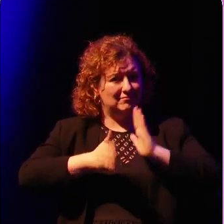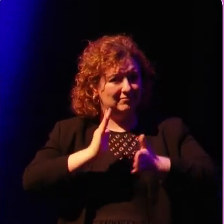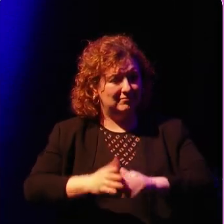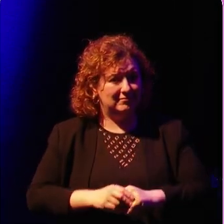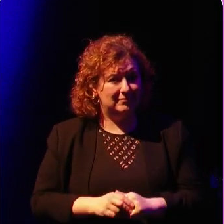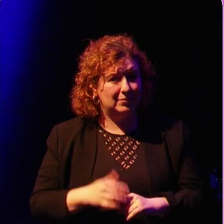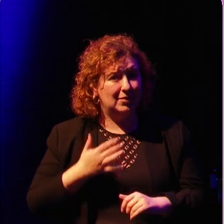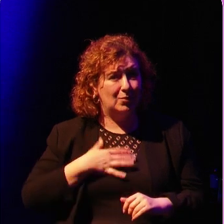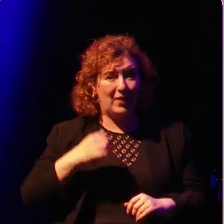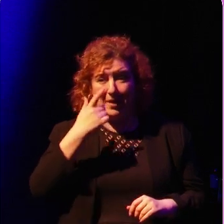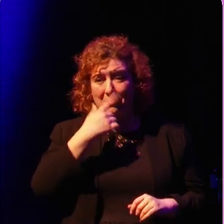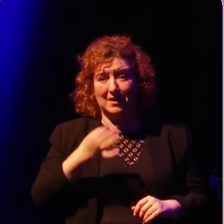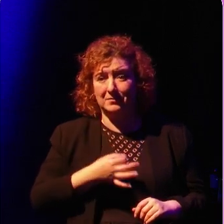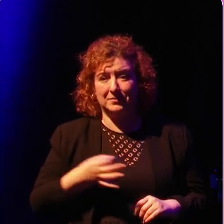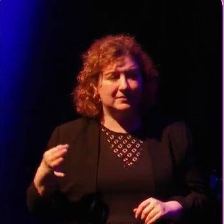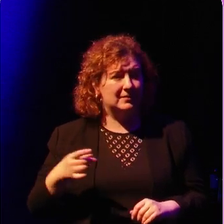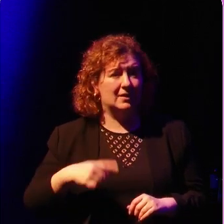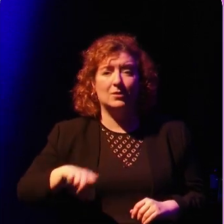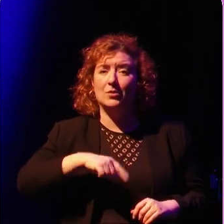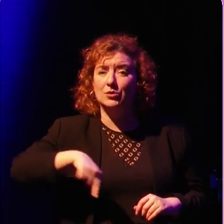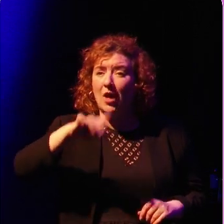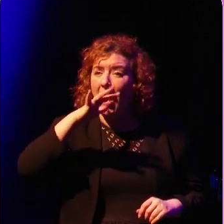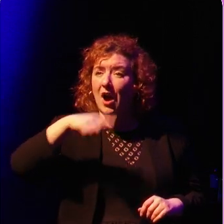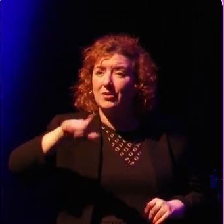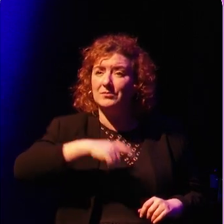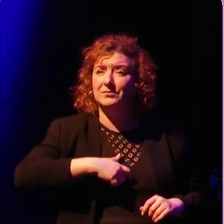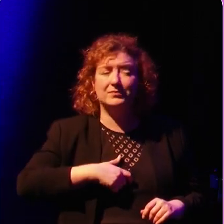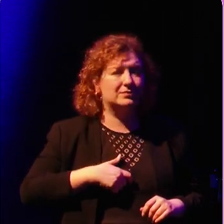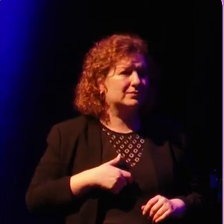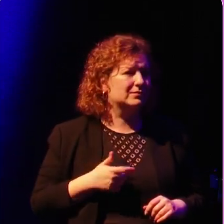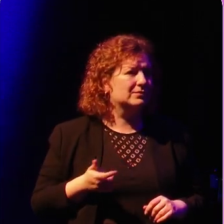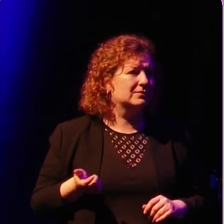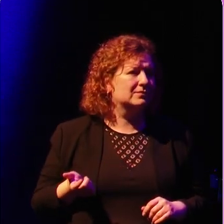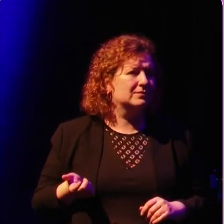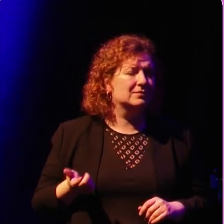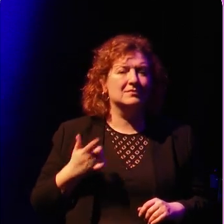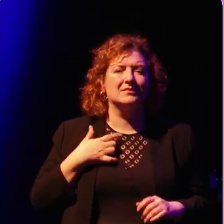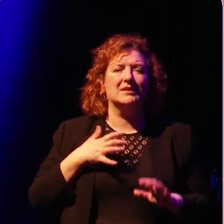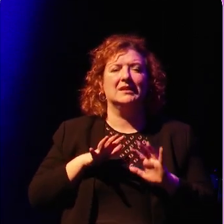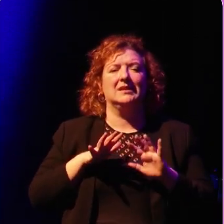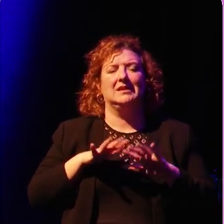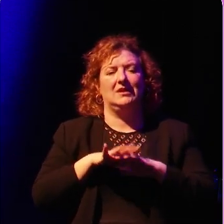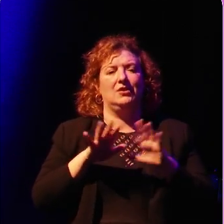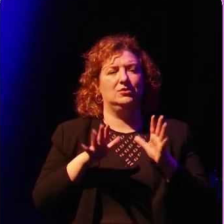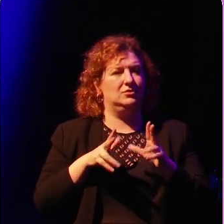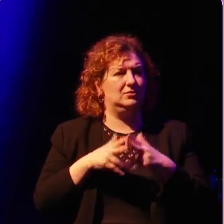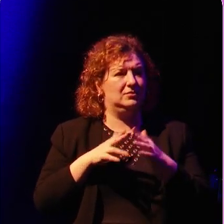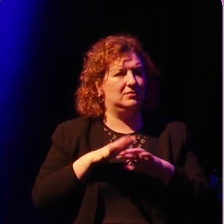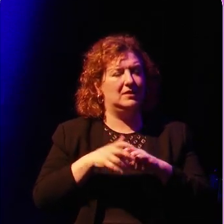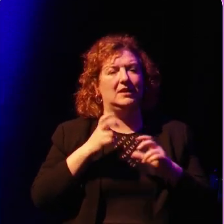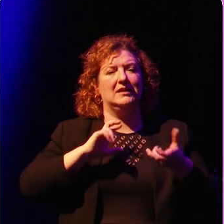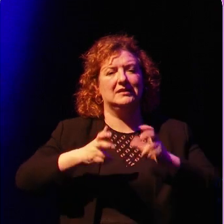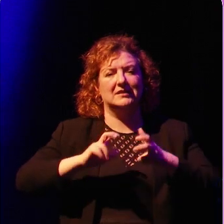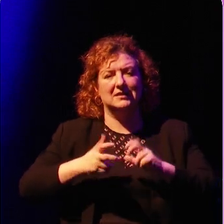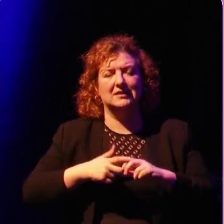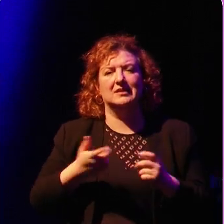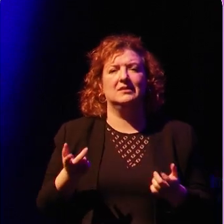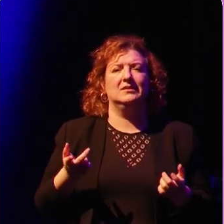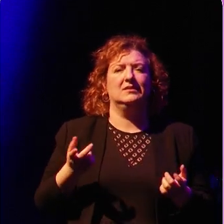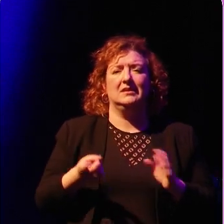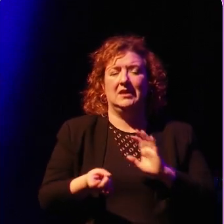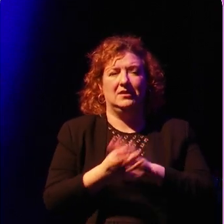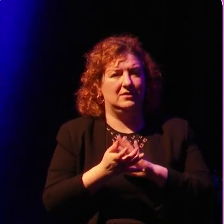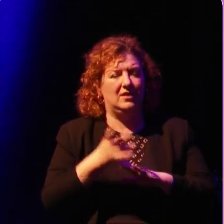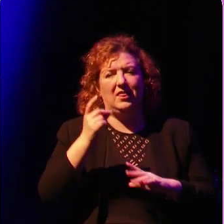imagen perfecta. Todos los que estáis generando ahora imágenes en Internet, que se lo pides a ChatGPT, a DALL-E